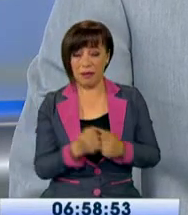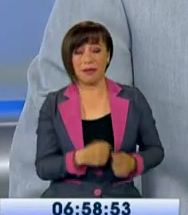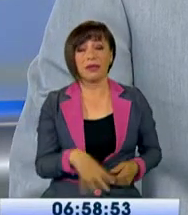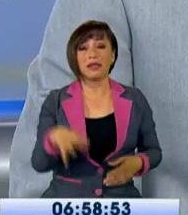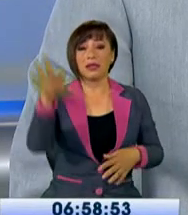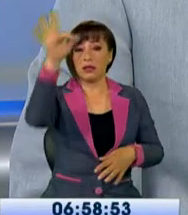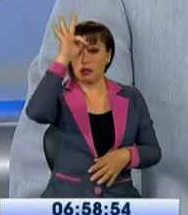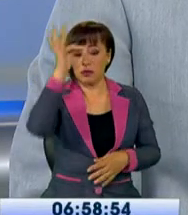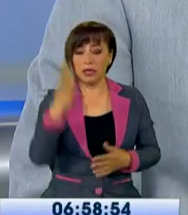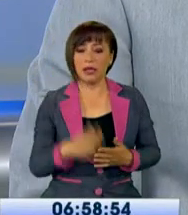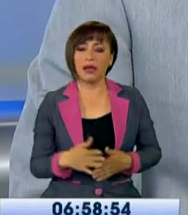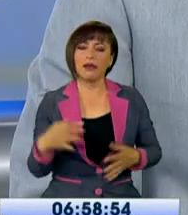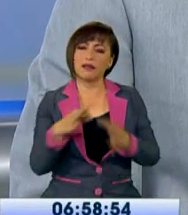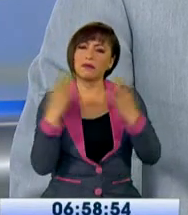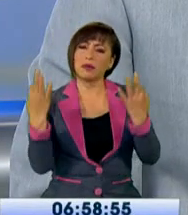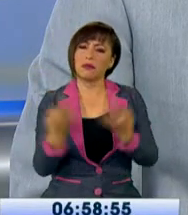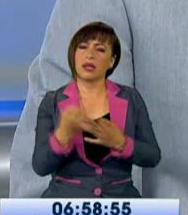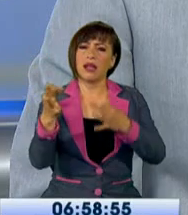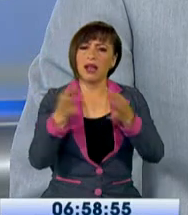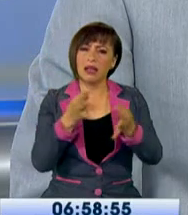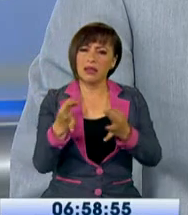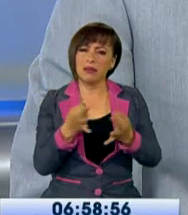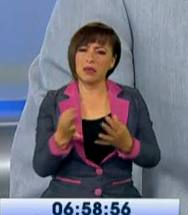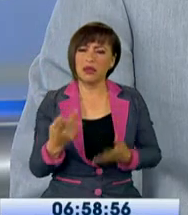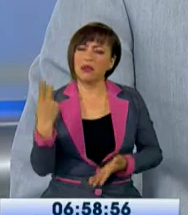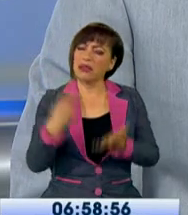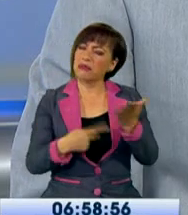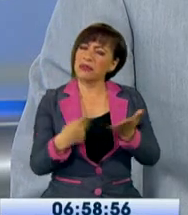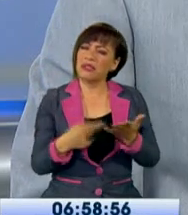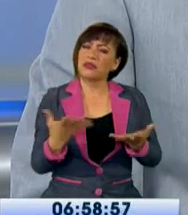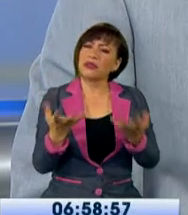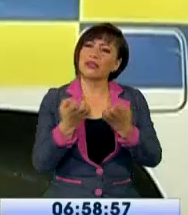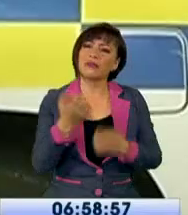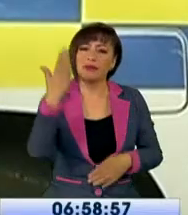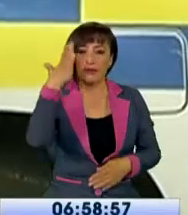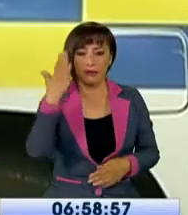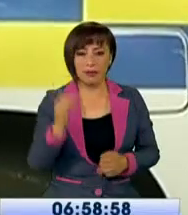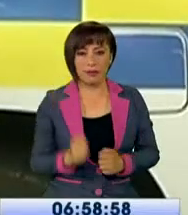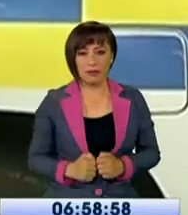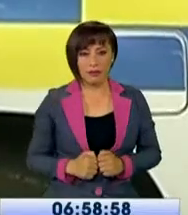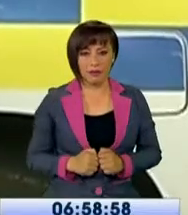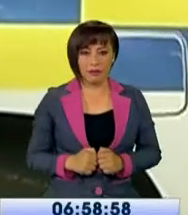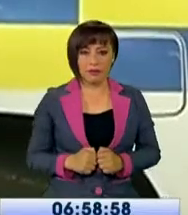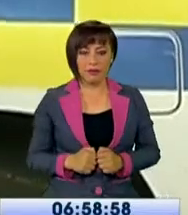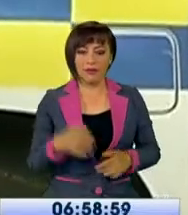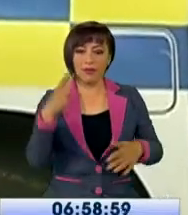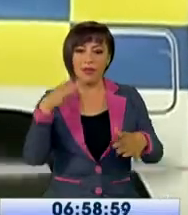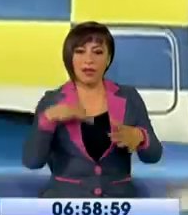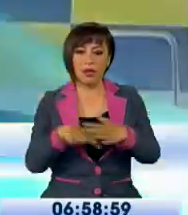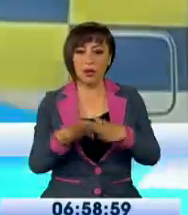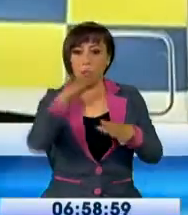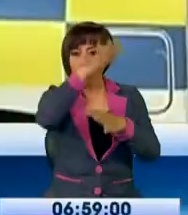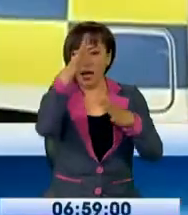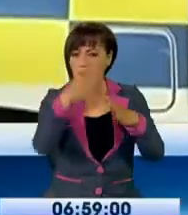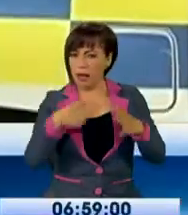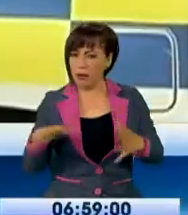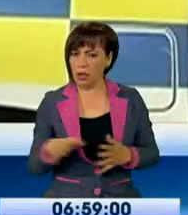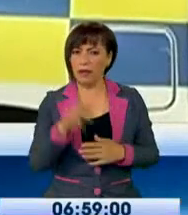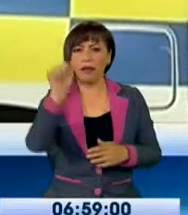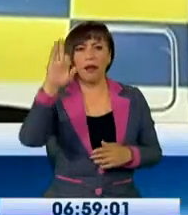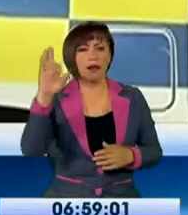protocolo que se siguió en un centro de terapias frente a esta emergencia. Dentro de una camioneta de la